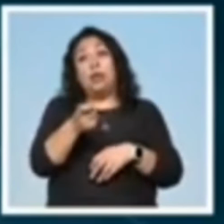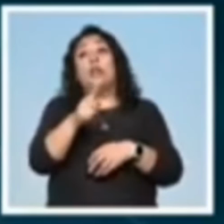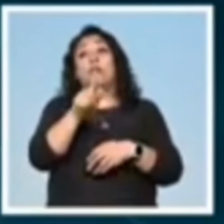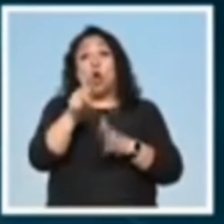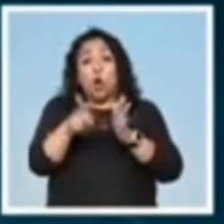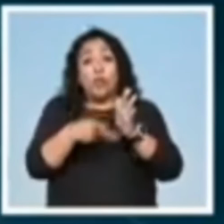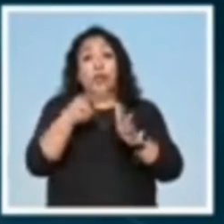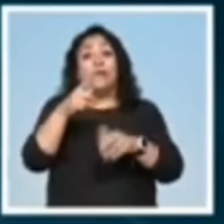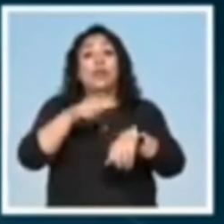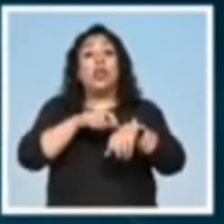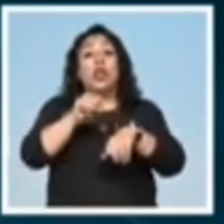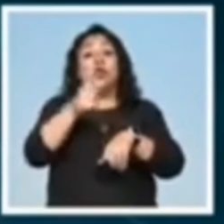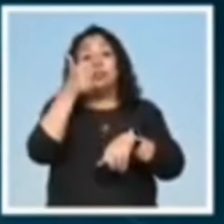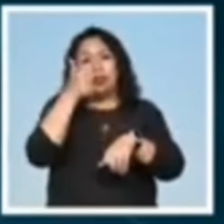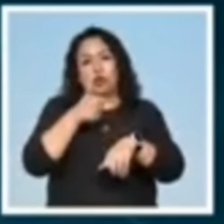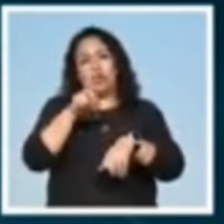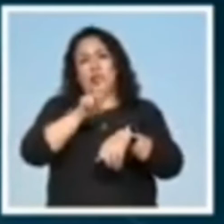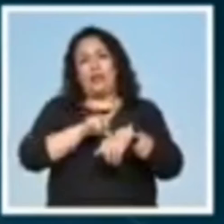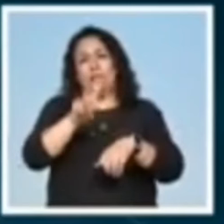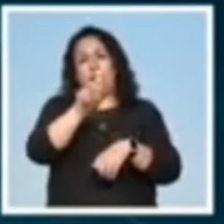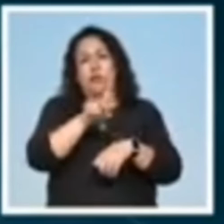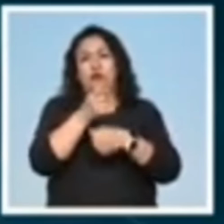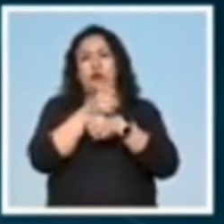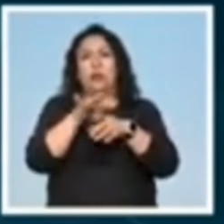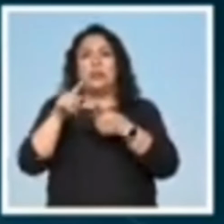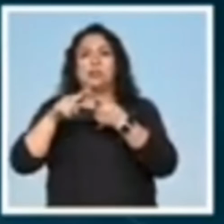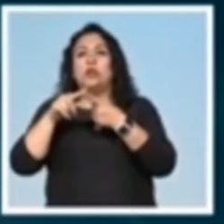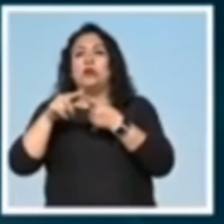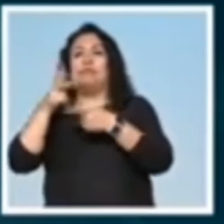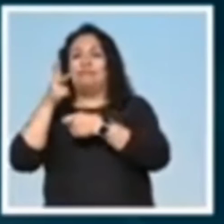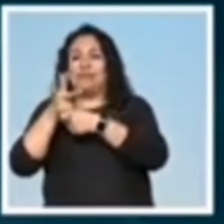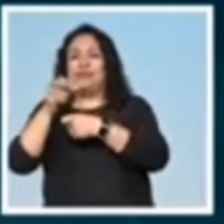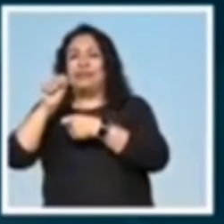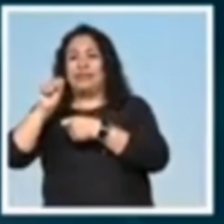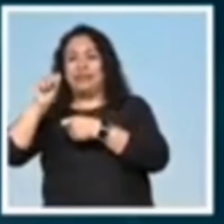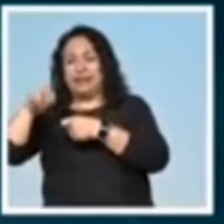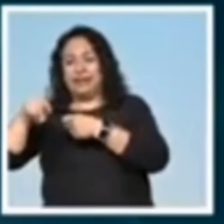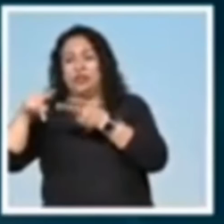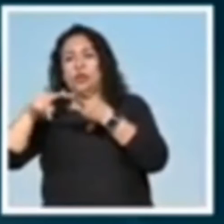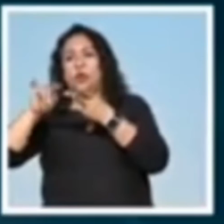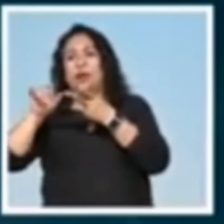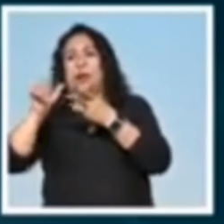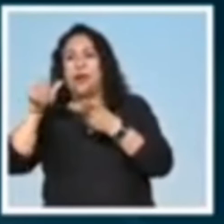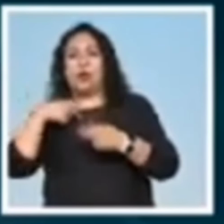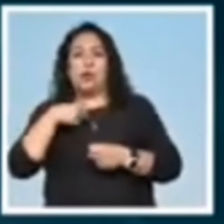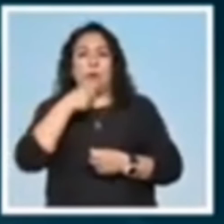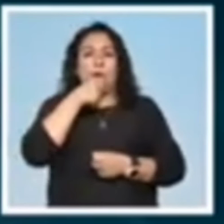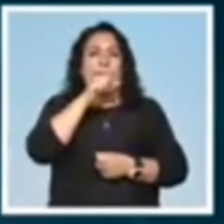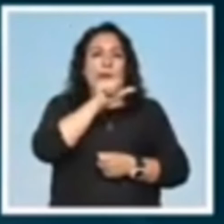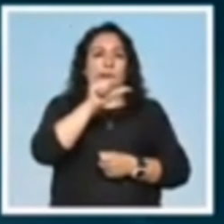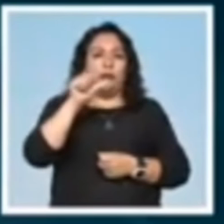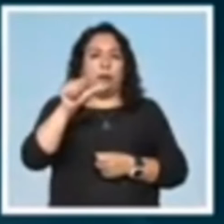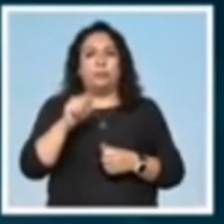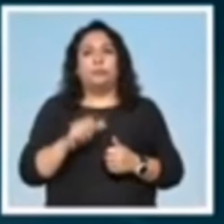noche los domingos informaron para ustedes Saúl Nieto Juan Manuel Arcos y Alberto